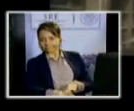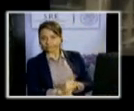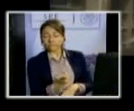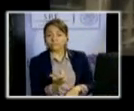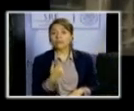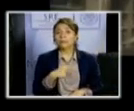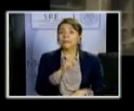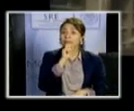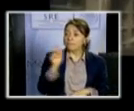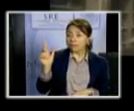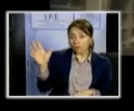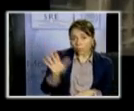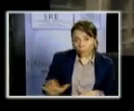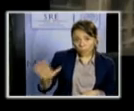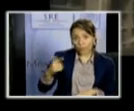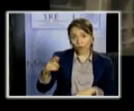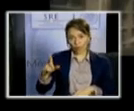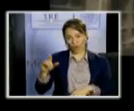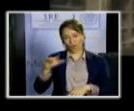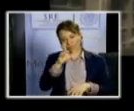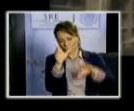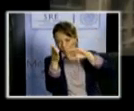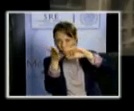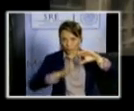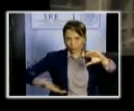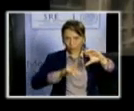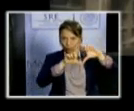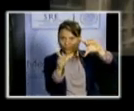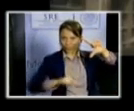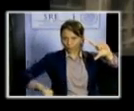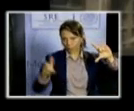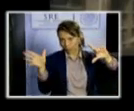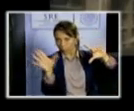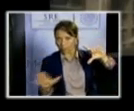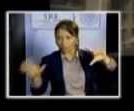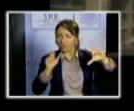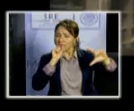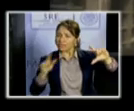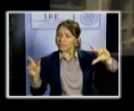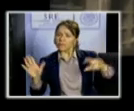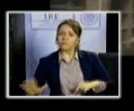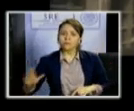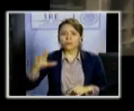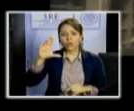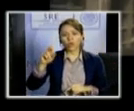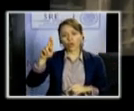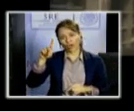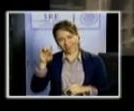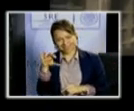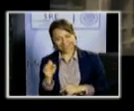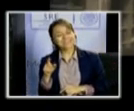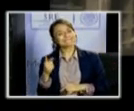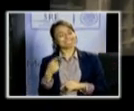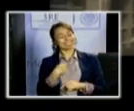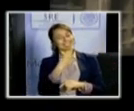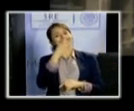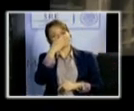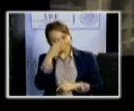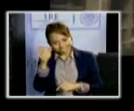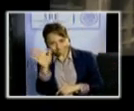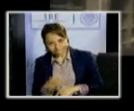México y en la zona alta del Golfo de Cortés, y que tenemos una importante proporción de la población expuesta a los efectos